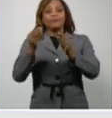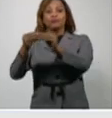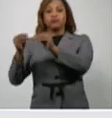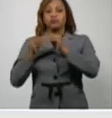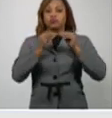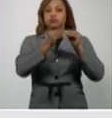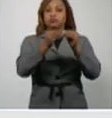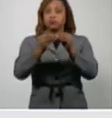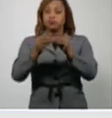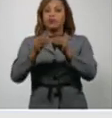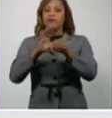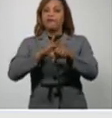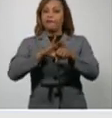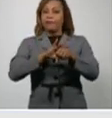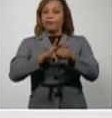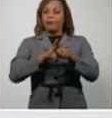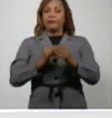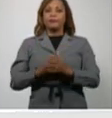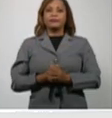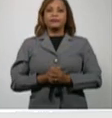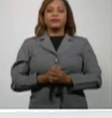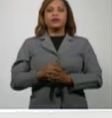enfermedad. El